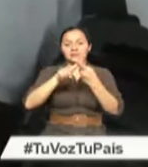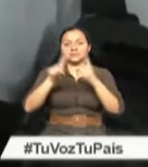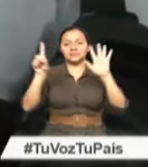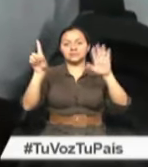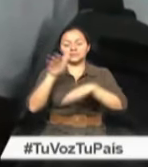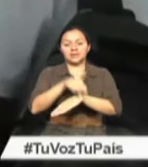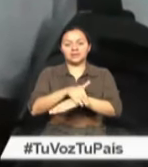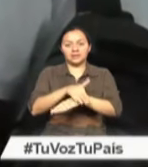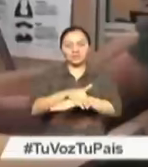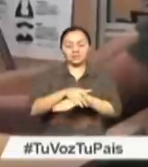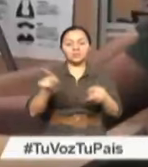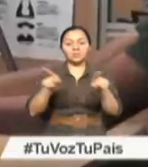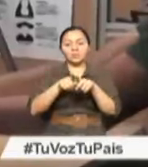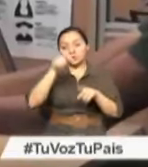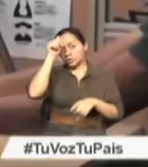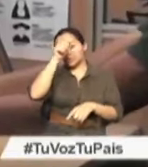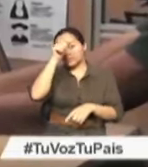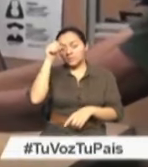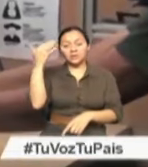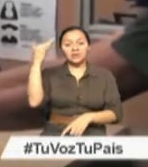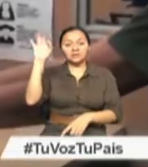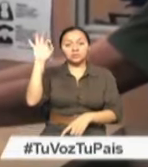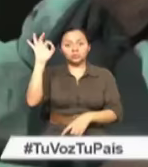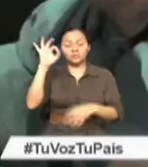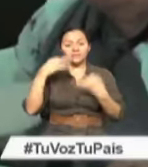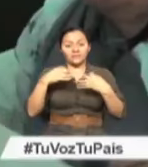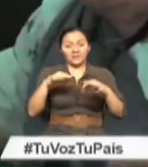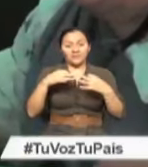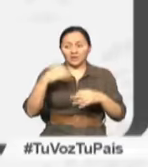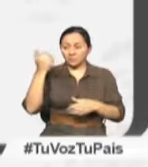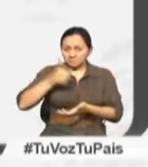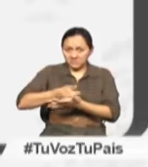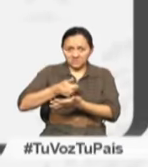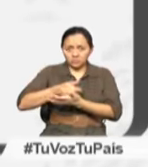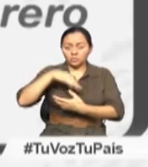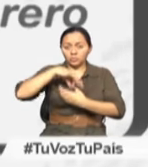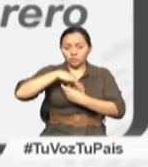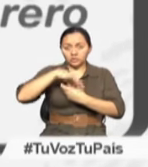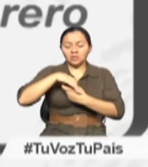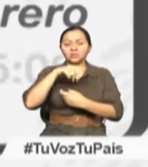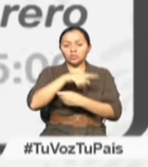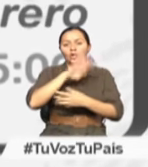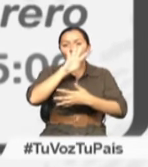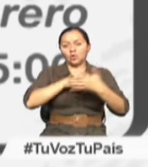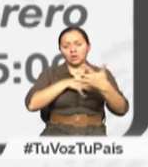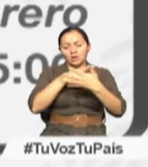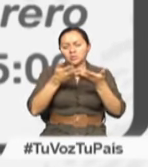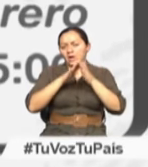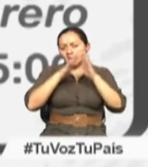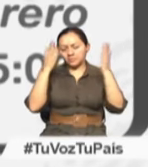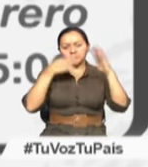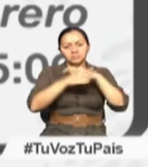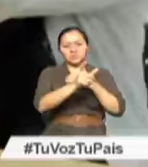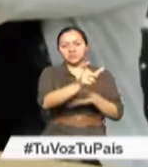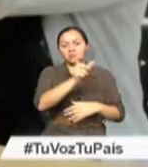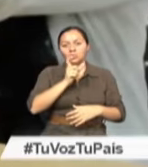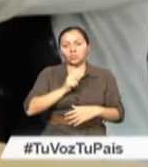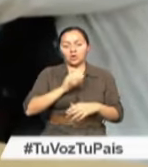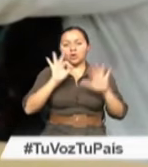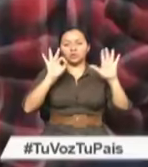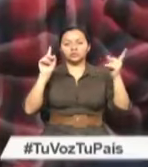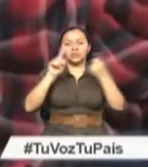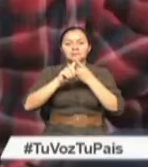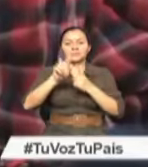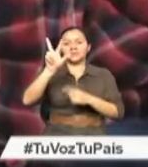tarde, mientras que el día domingo 19 de febrero, día de las elecciones, el horario habilitado es de 8 a 3 de la tarde.